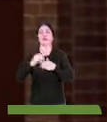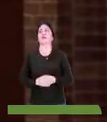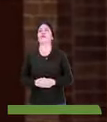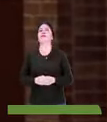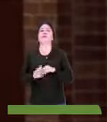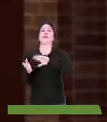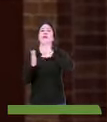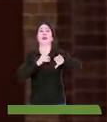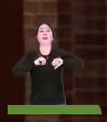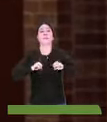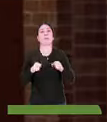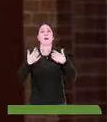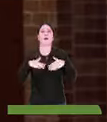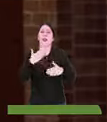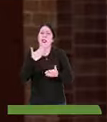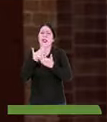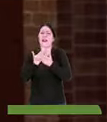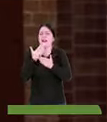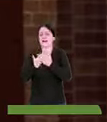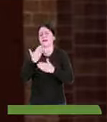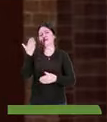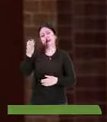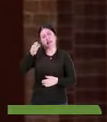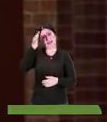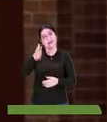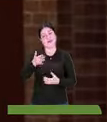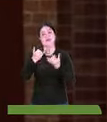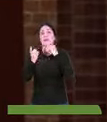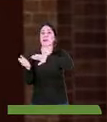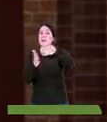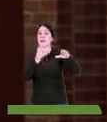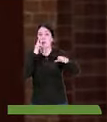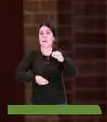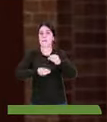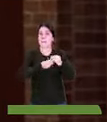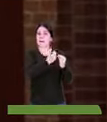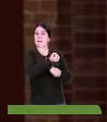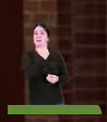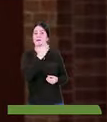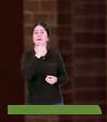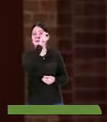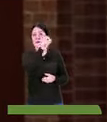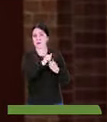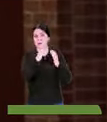lo vamos a agradecer muchísimo. Vamos entonces con la siguiente pregunta ciudadana, por favor.